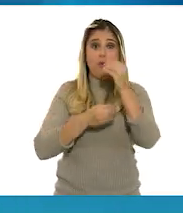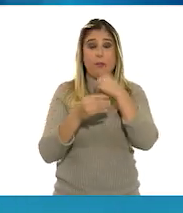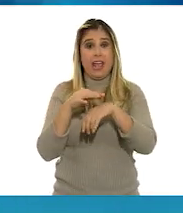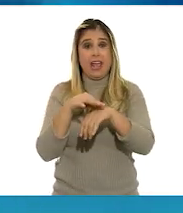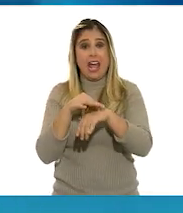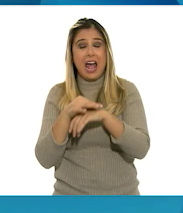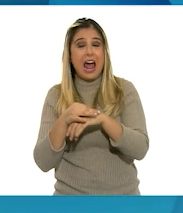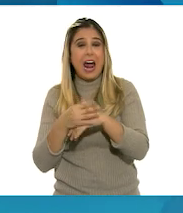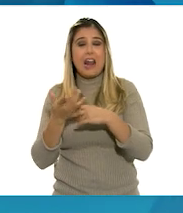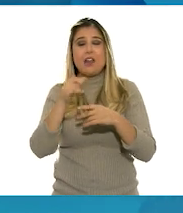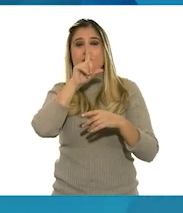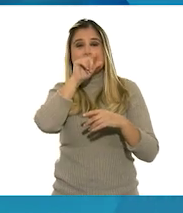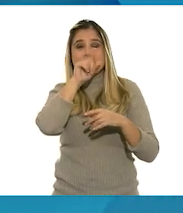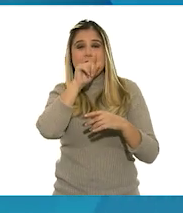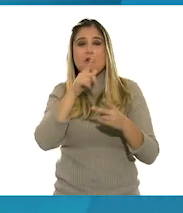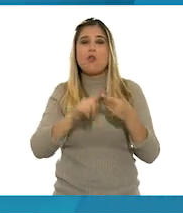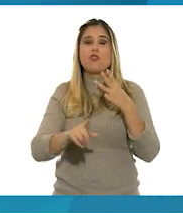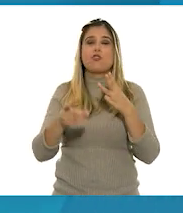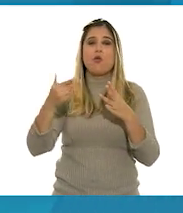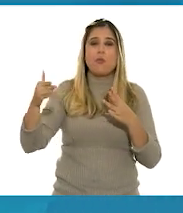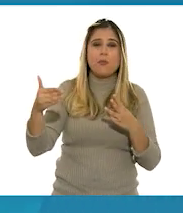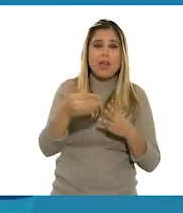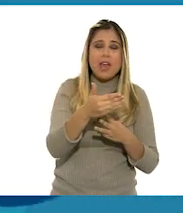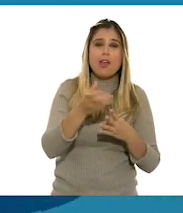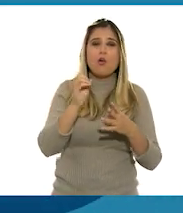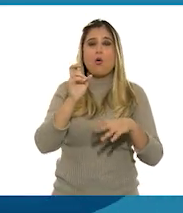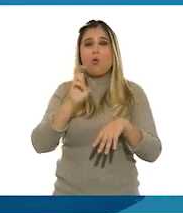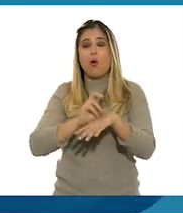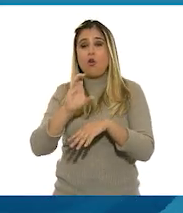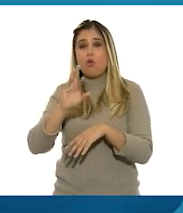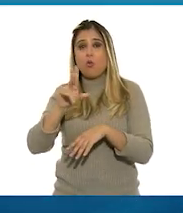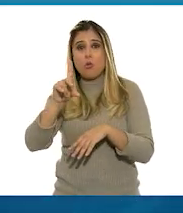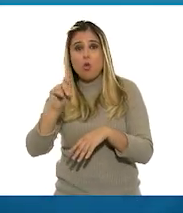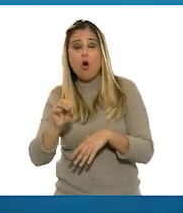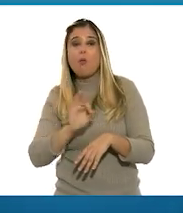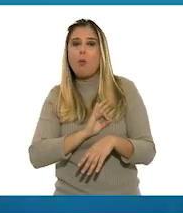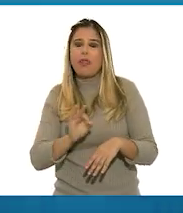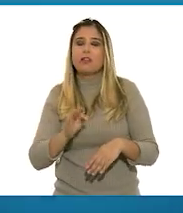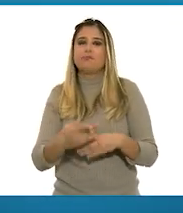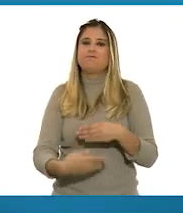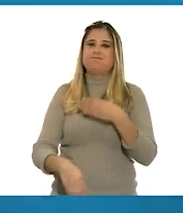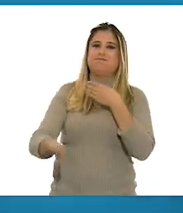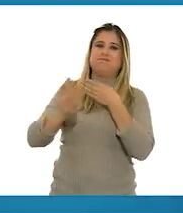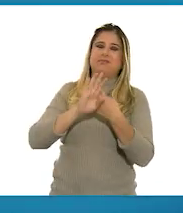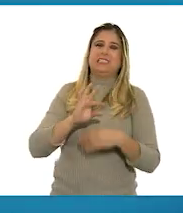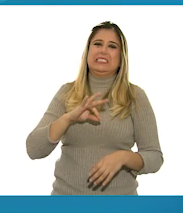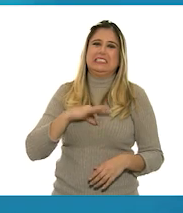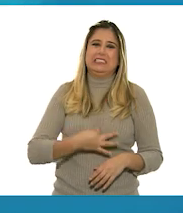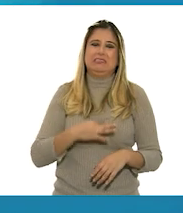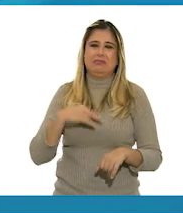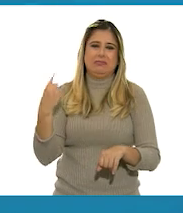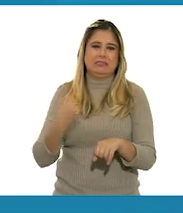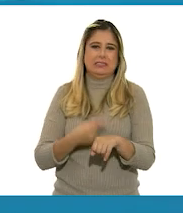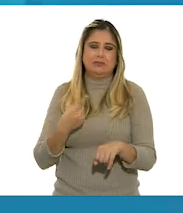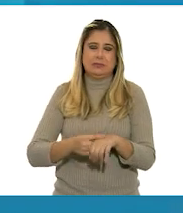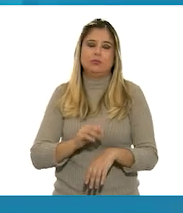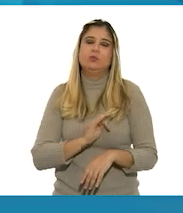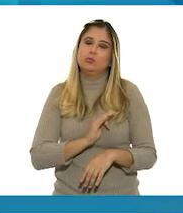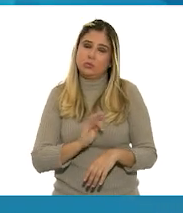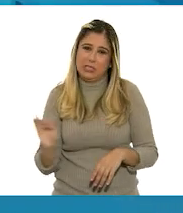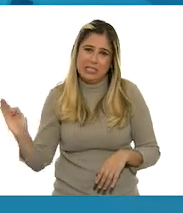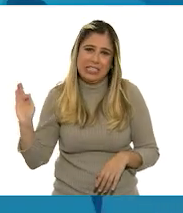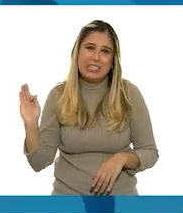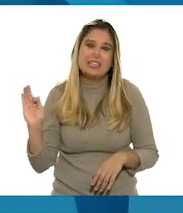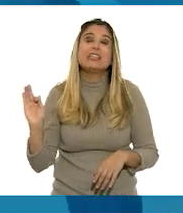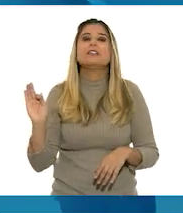aves, mariscos, pescados o huevos crudos podría aumentar el riesgo de contraer una enfermedad, en